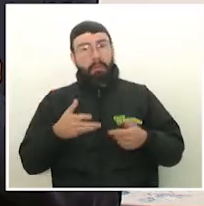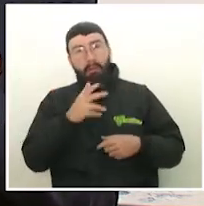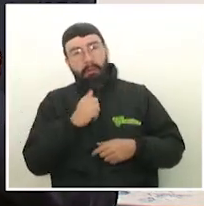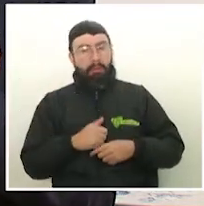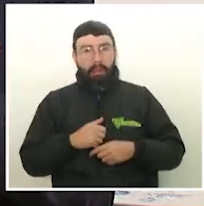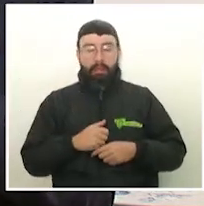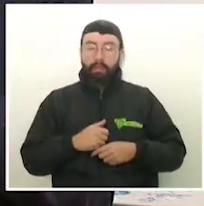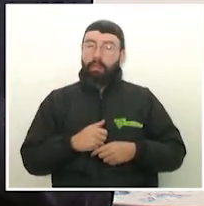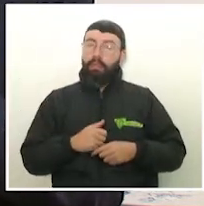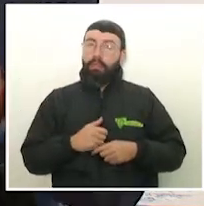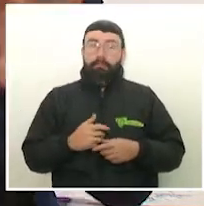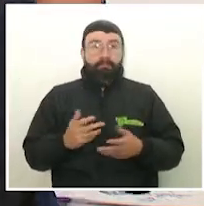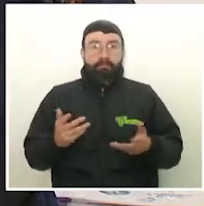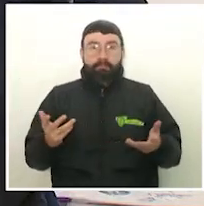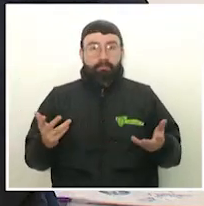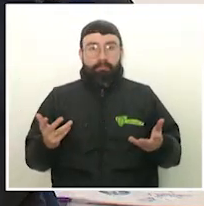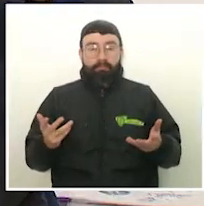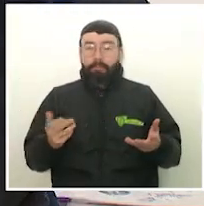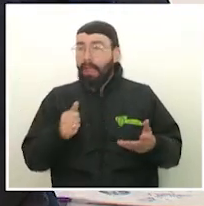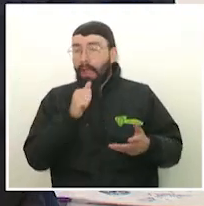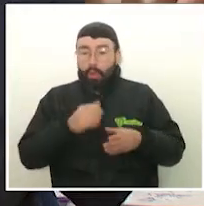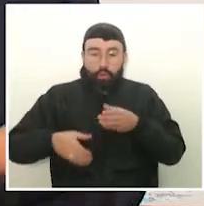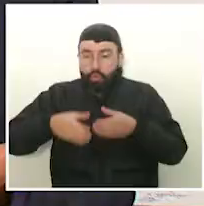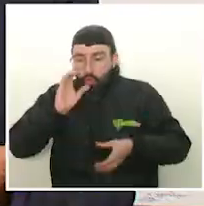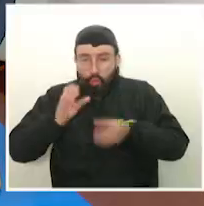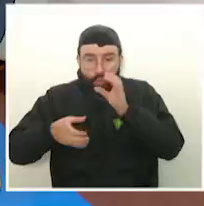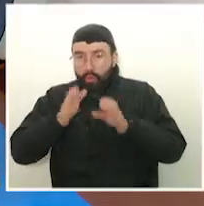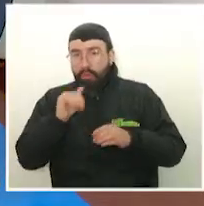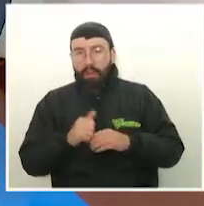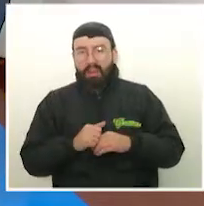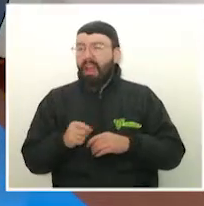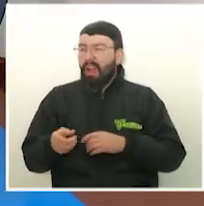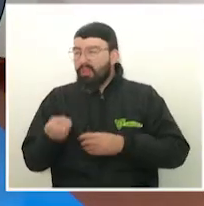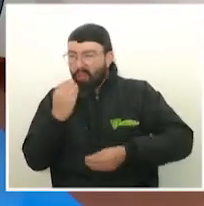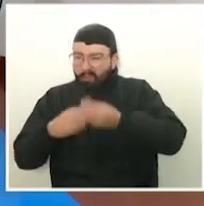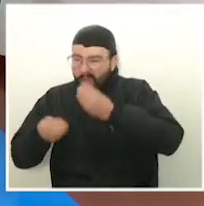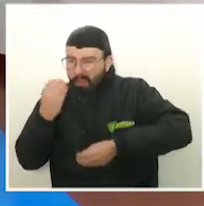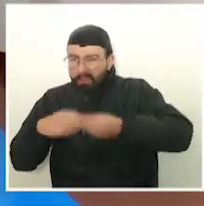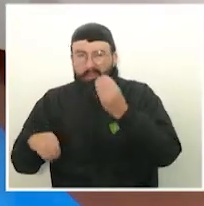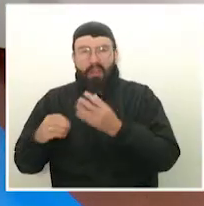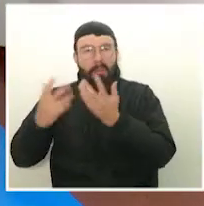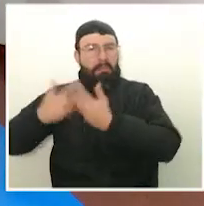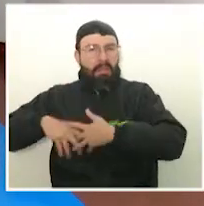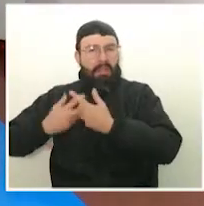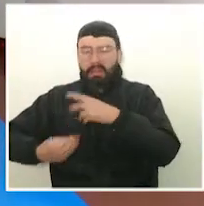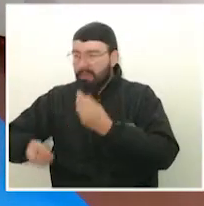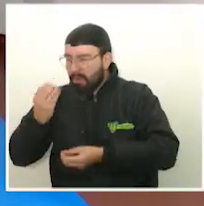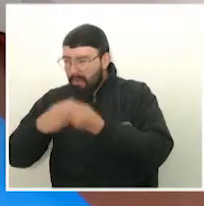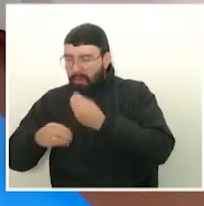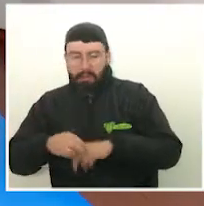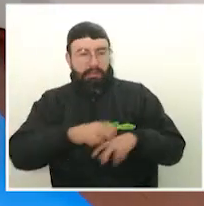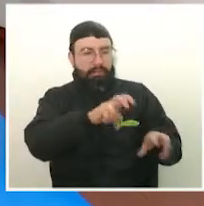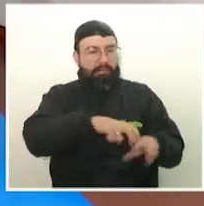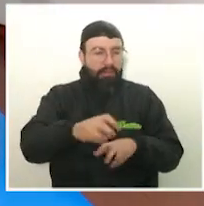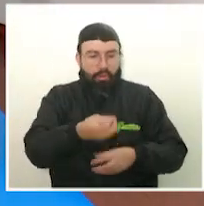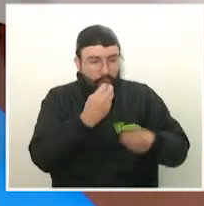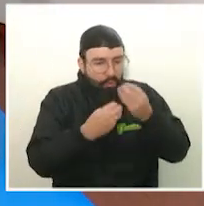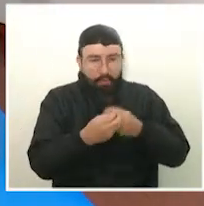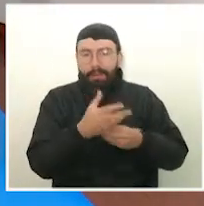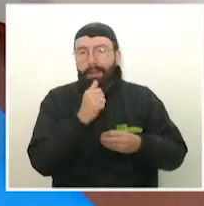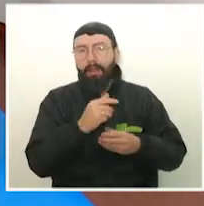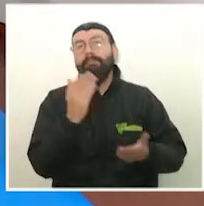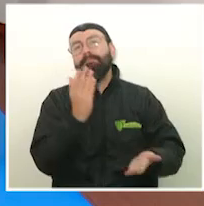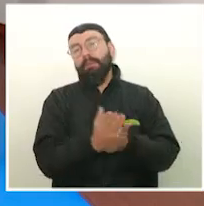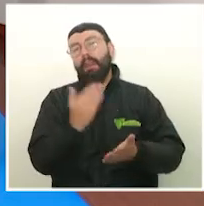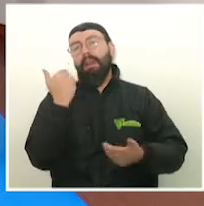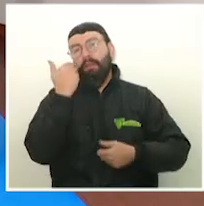Y adicionalmente, pues están comiendo una comida procesada y no consumimos de la huerta. Y aparece la enfermedad. Y queremos que ustedes